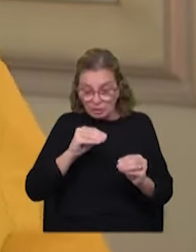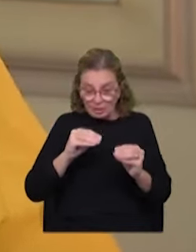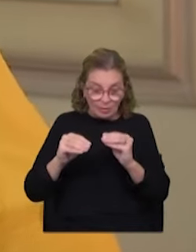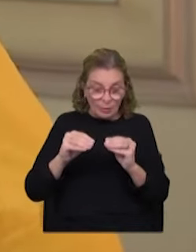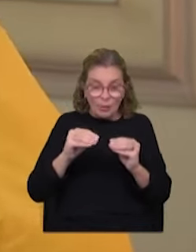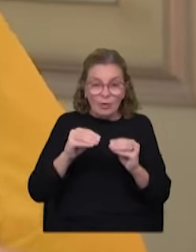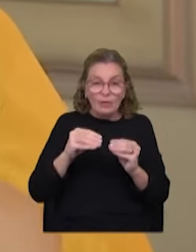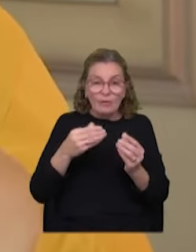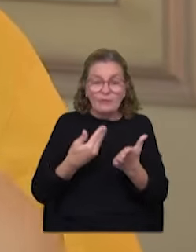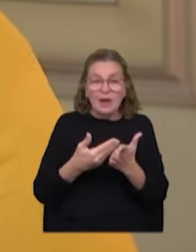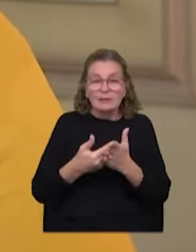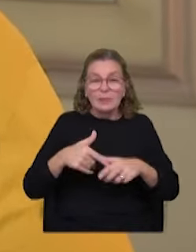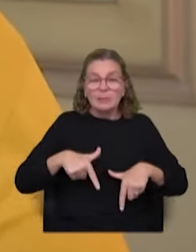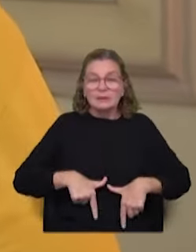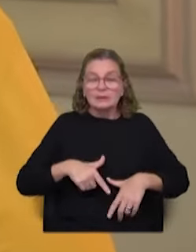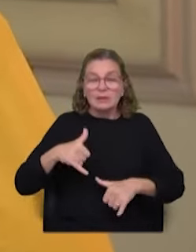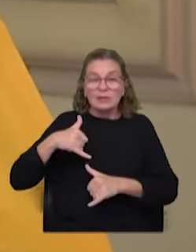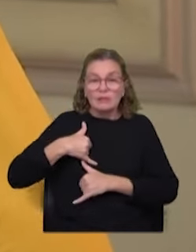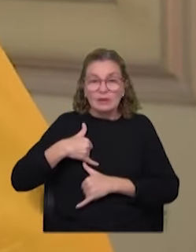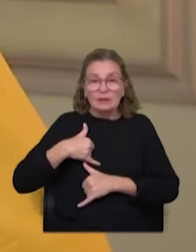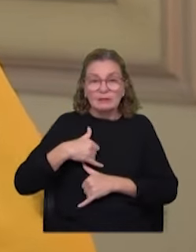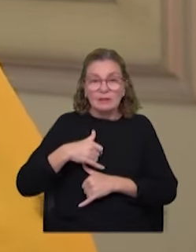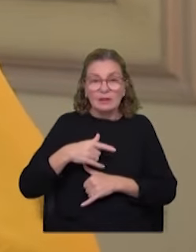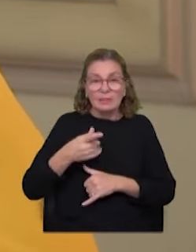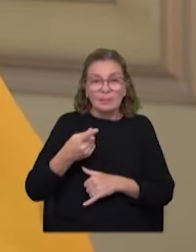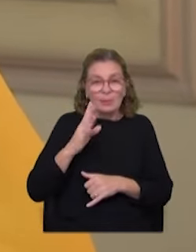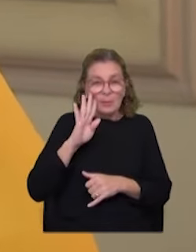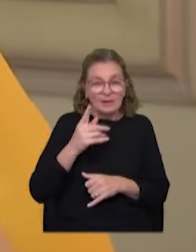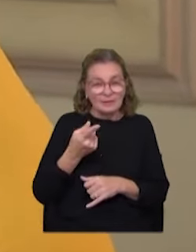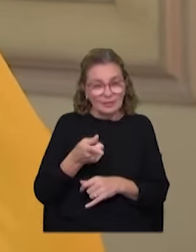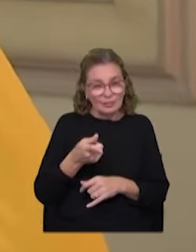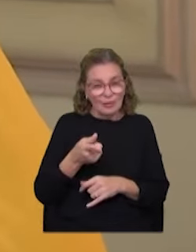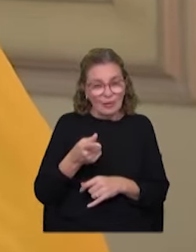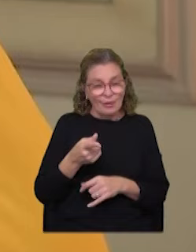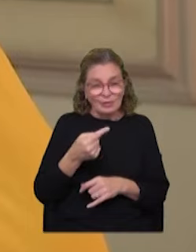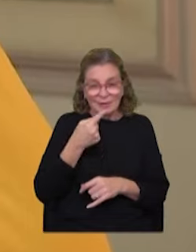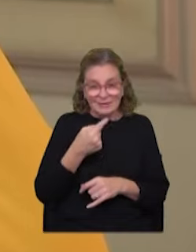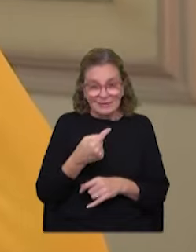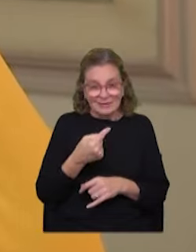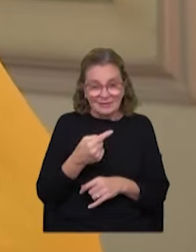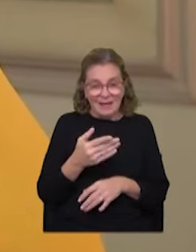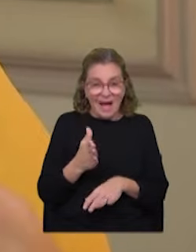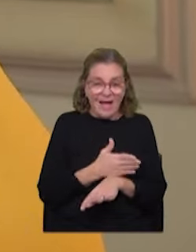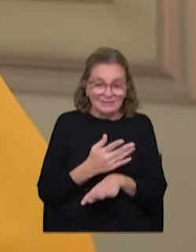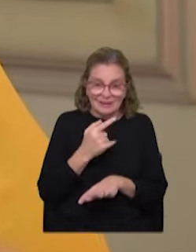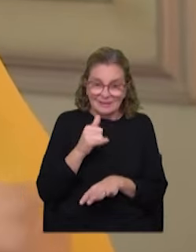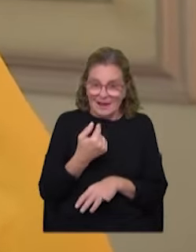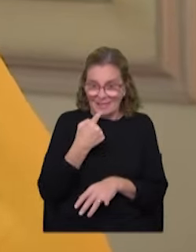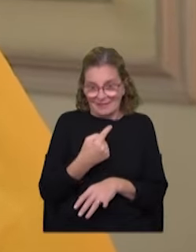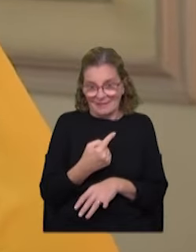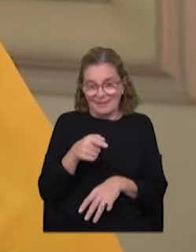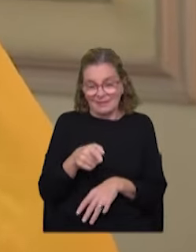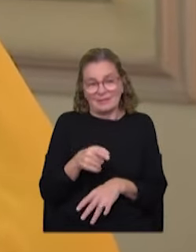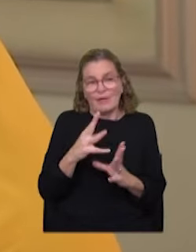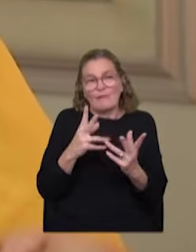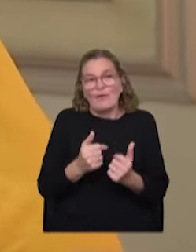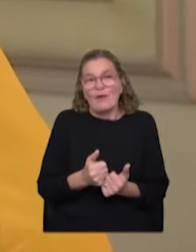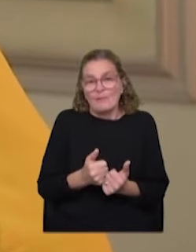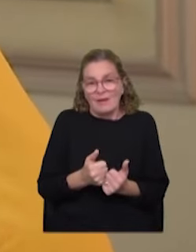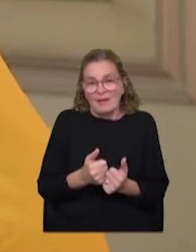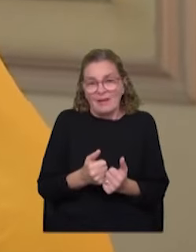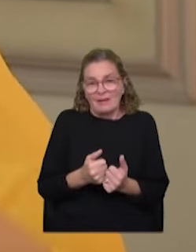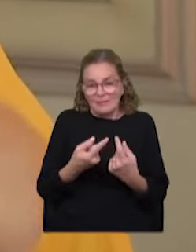que es el Ministerio de defensa y las propias fuerzas nos parece que no puede pasar por lo que decía al comienzo este tipo de